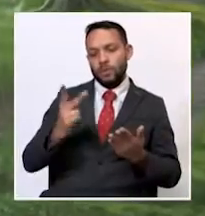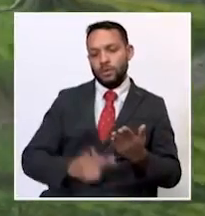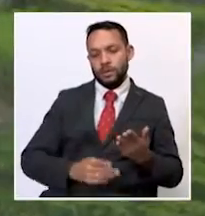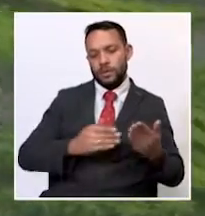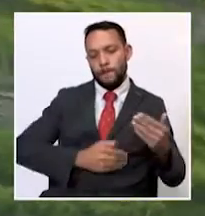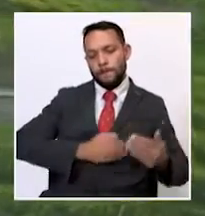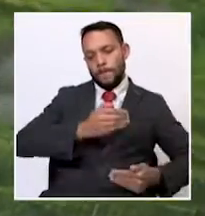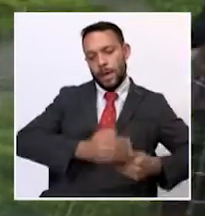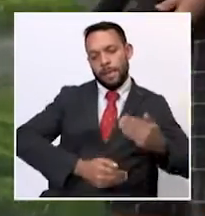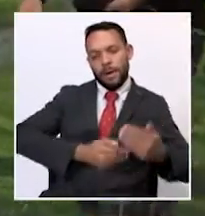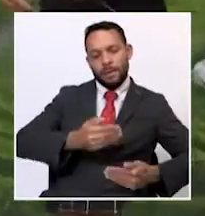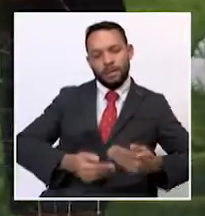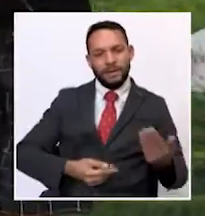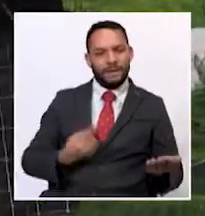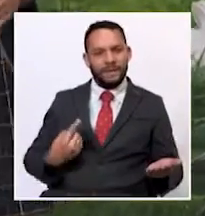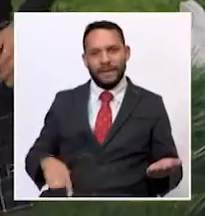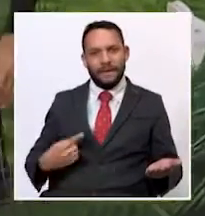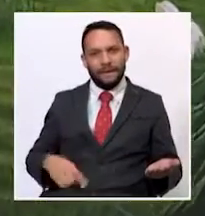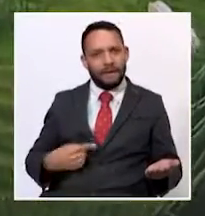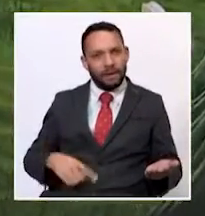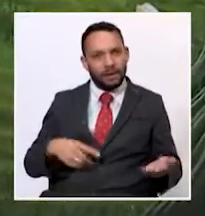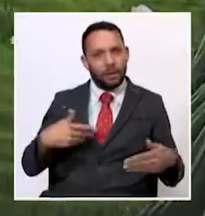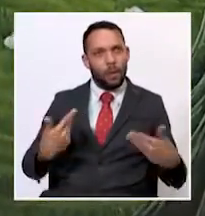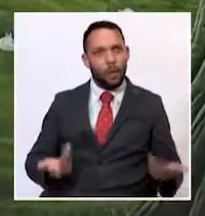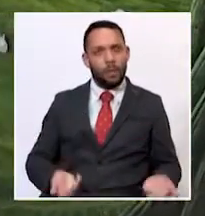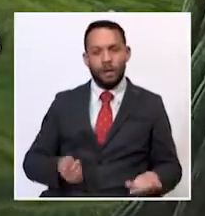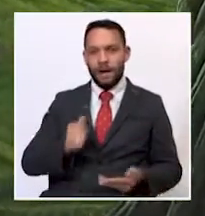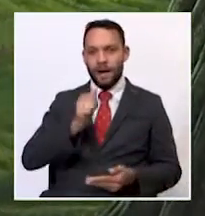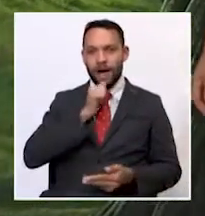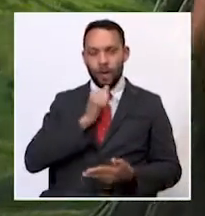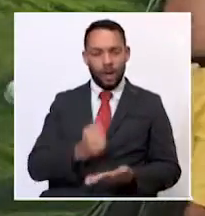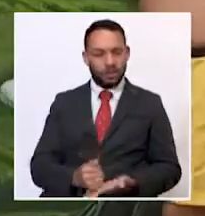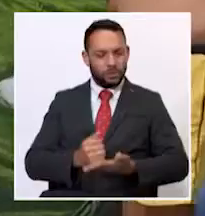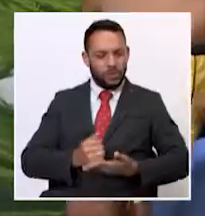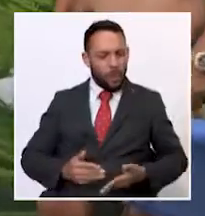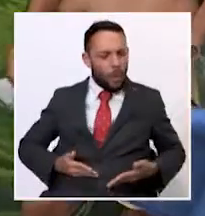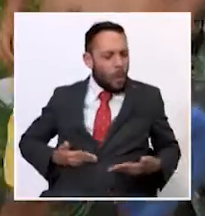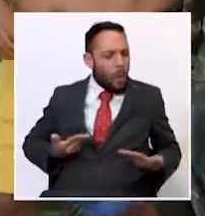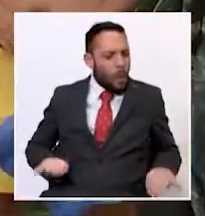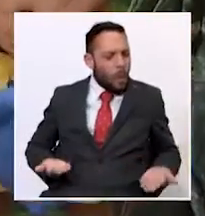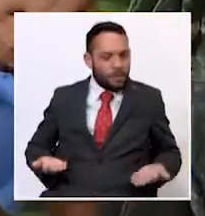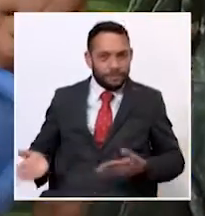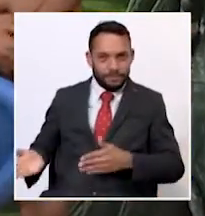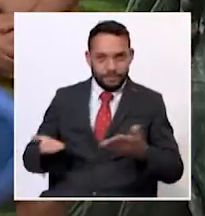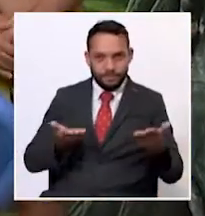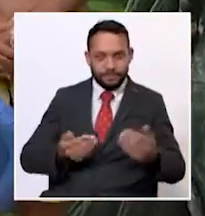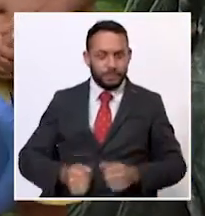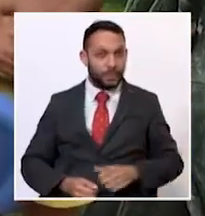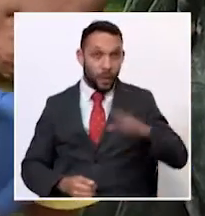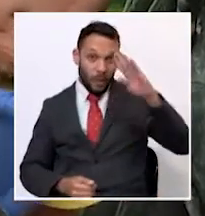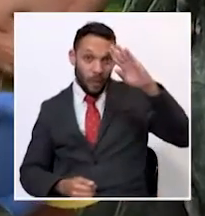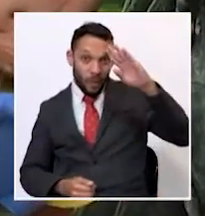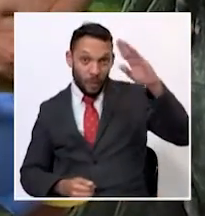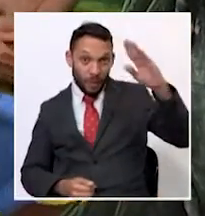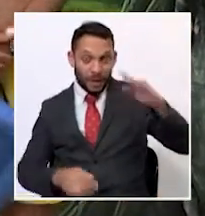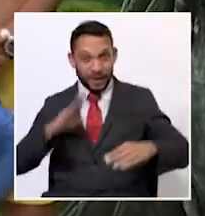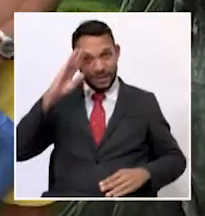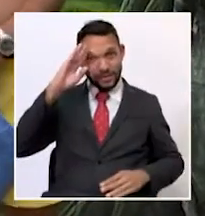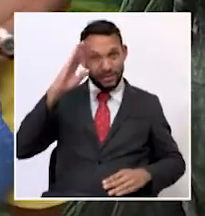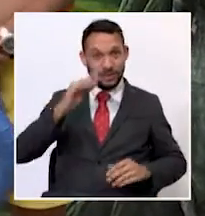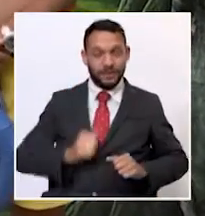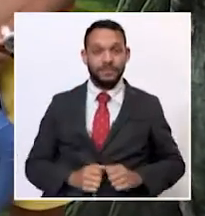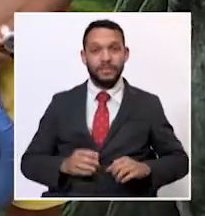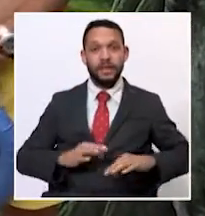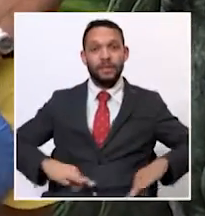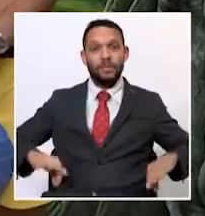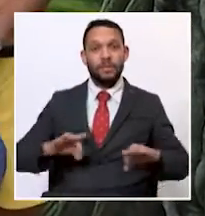terapéutico, ¿en qué consiste la terapia Watsu? Bueno, buenos días. La terapia en el